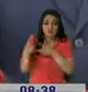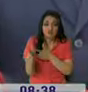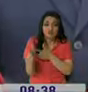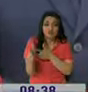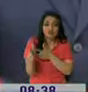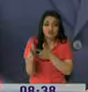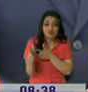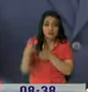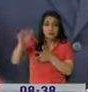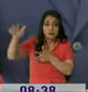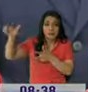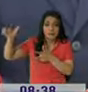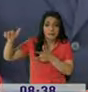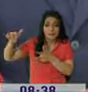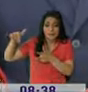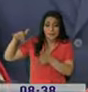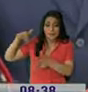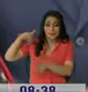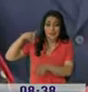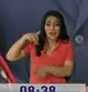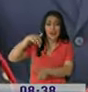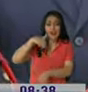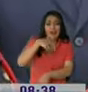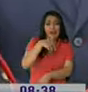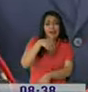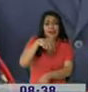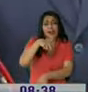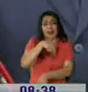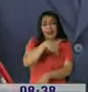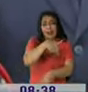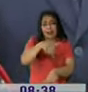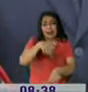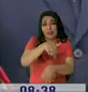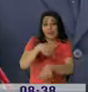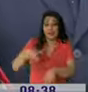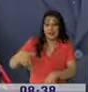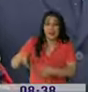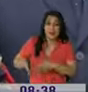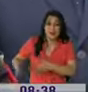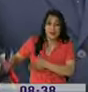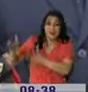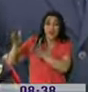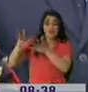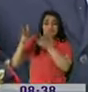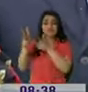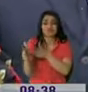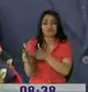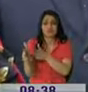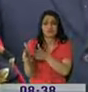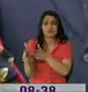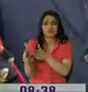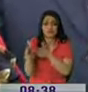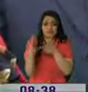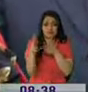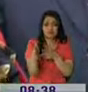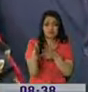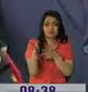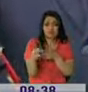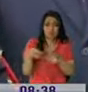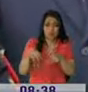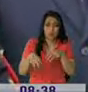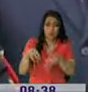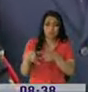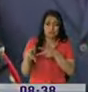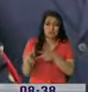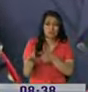tengo que venir a pie. Es terrible. No sé, las vías alternas que nos dieron como poder salir, están colapsadas, inclusive los baches y todo